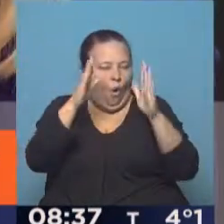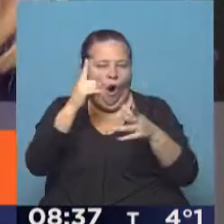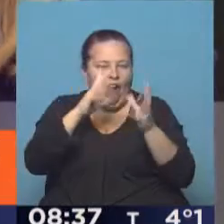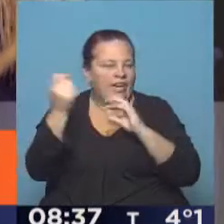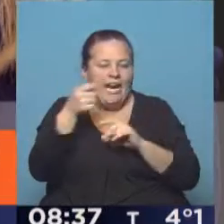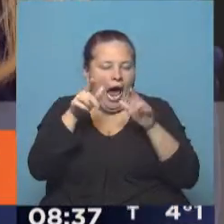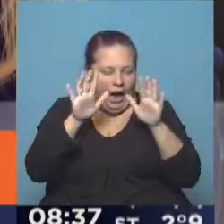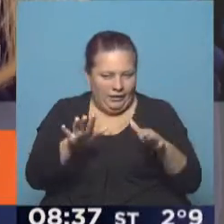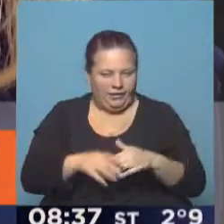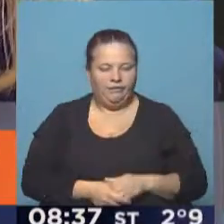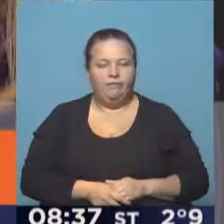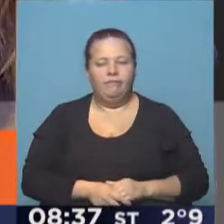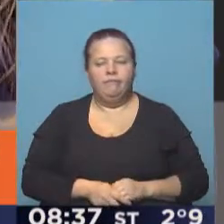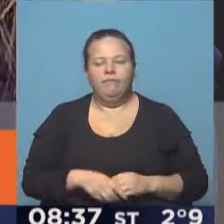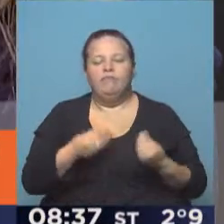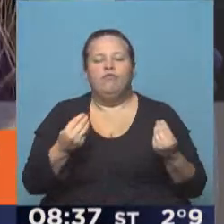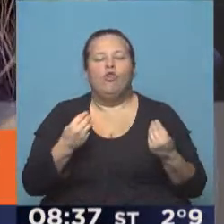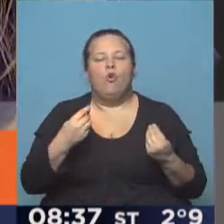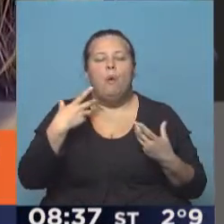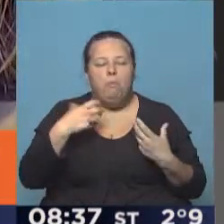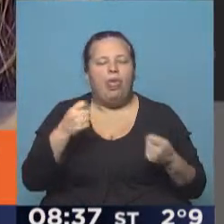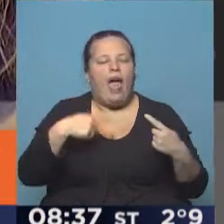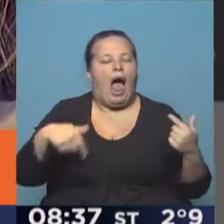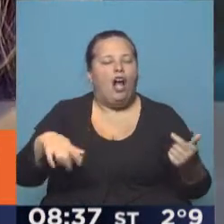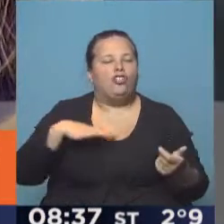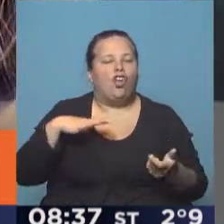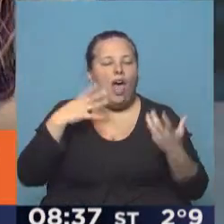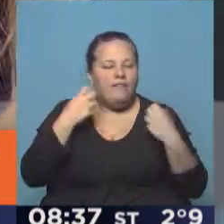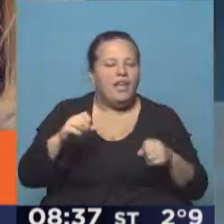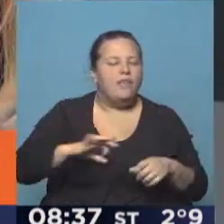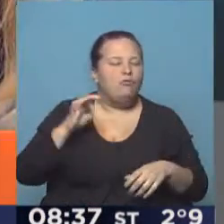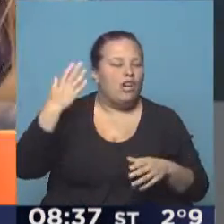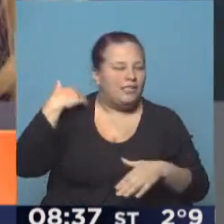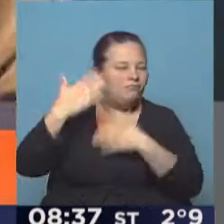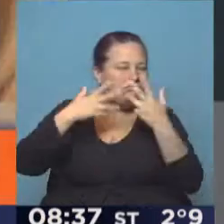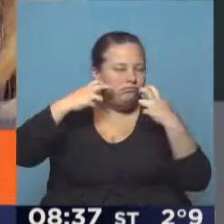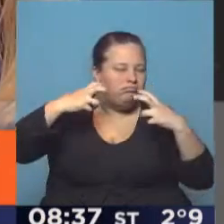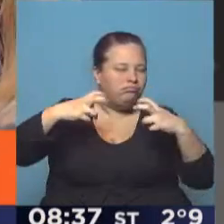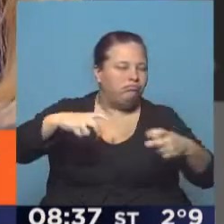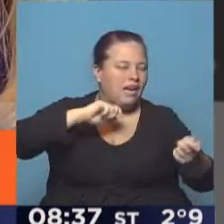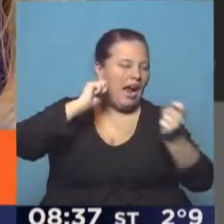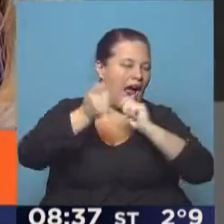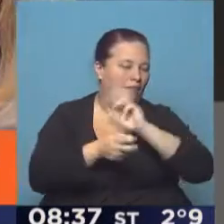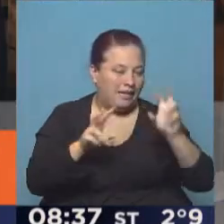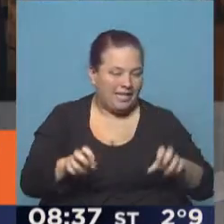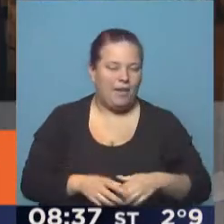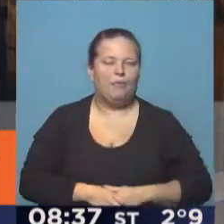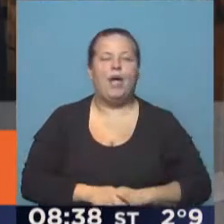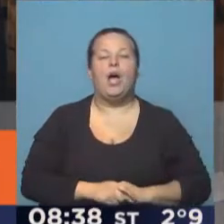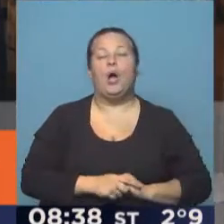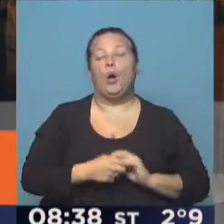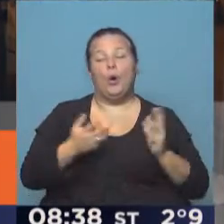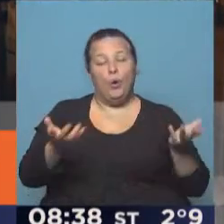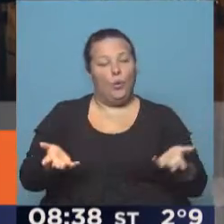que ellos querían. ¿Qué siguen encontrando ustedes en esos años, a medida que van investigando y van cambiando la temática?